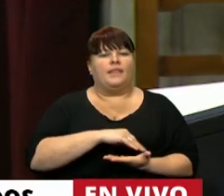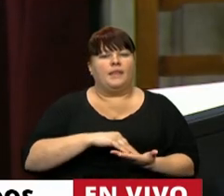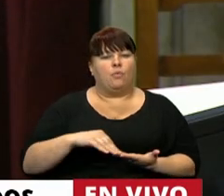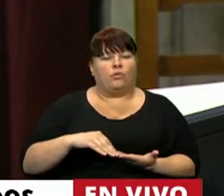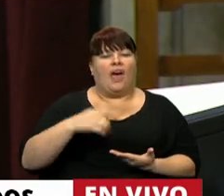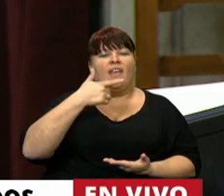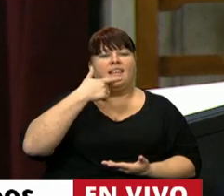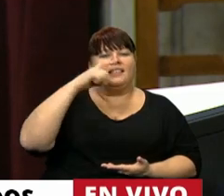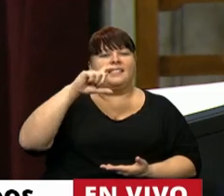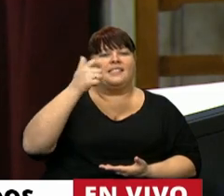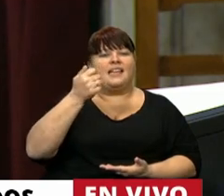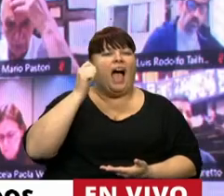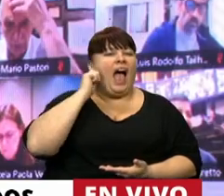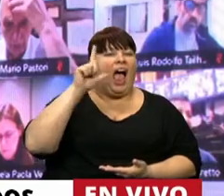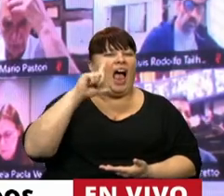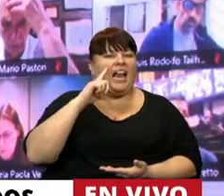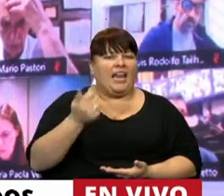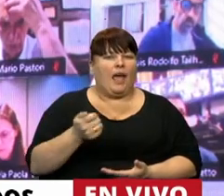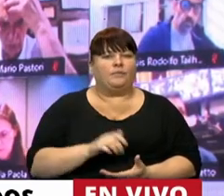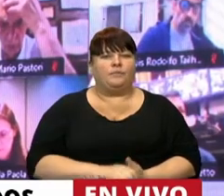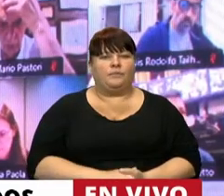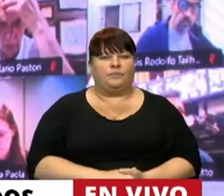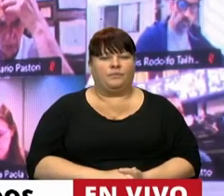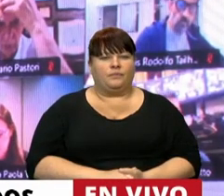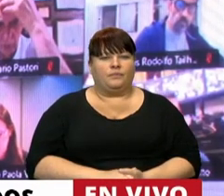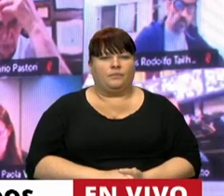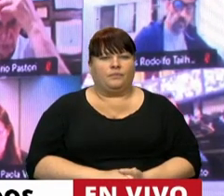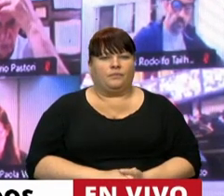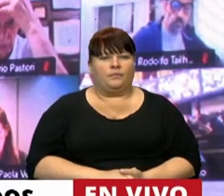Diputada Gisela Escaglia.